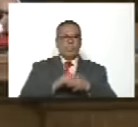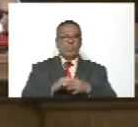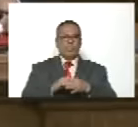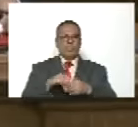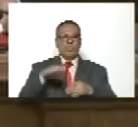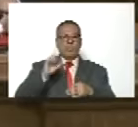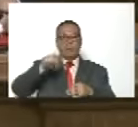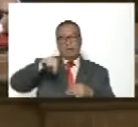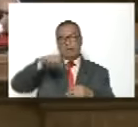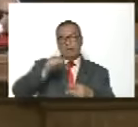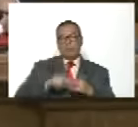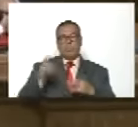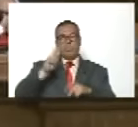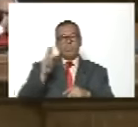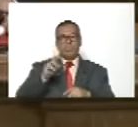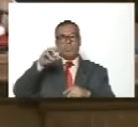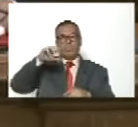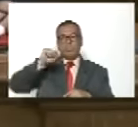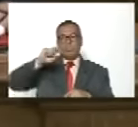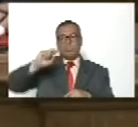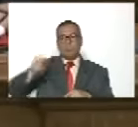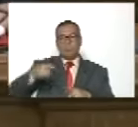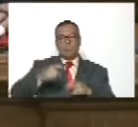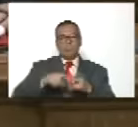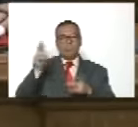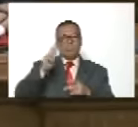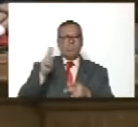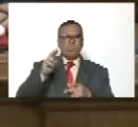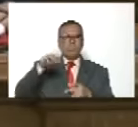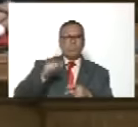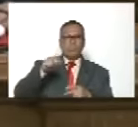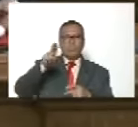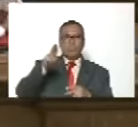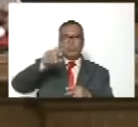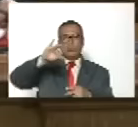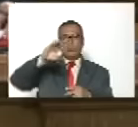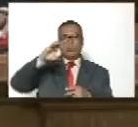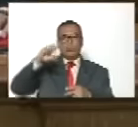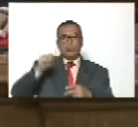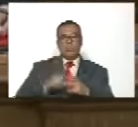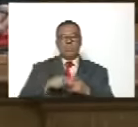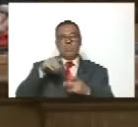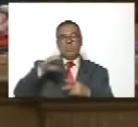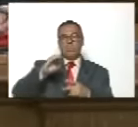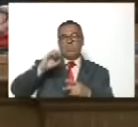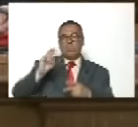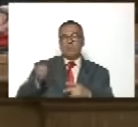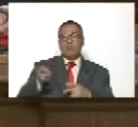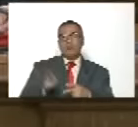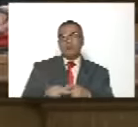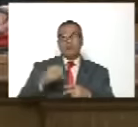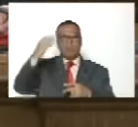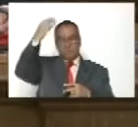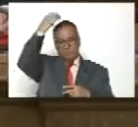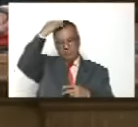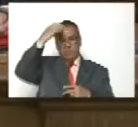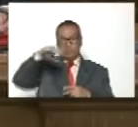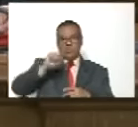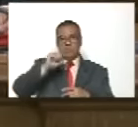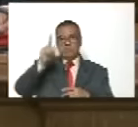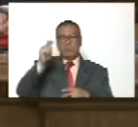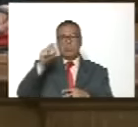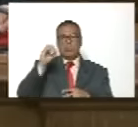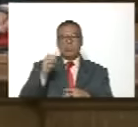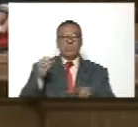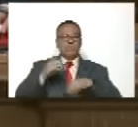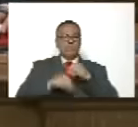las Comoras, la República de Madagascar, la República de Mauricio, la República de Seychelles y el Reino de Lesoto, de